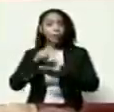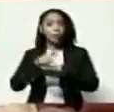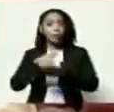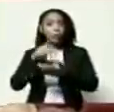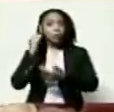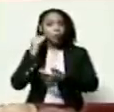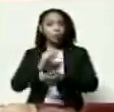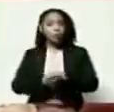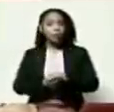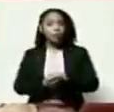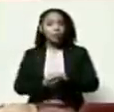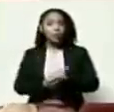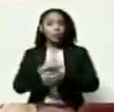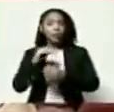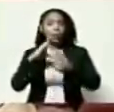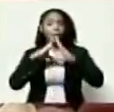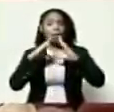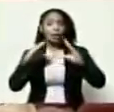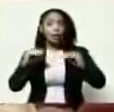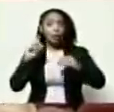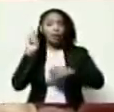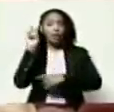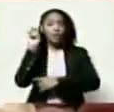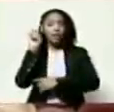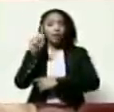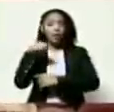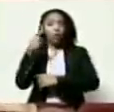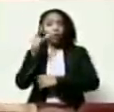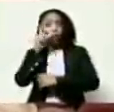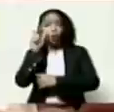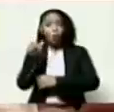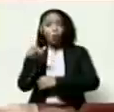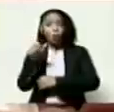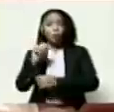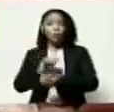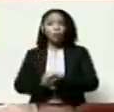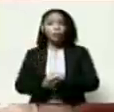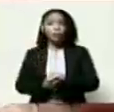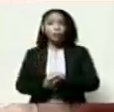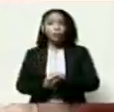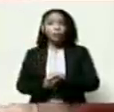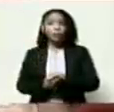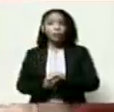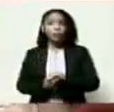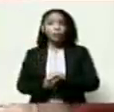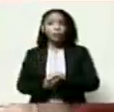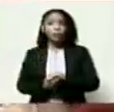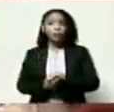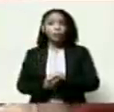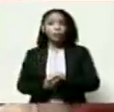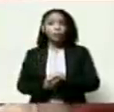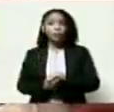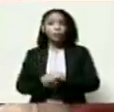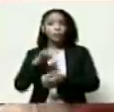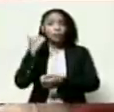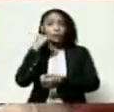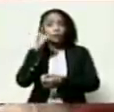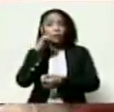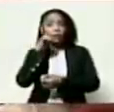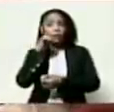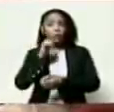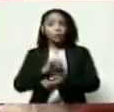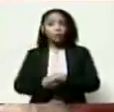Va a haber un vocero de Nicaragua. El viernes estará Carlos Sierra, Carlos Berbecí. El sábado,